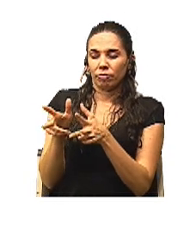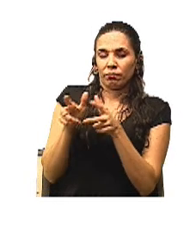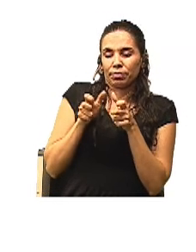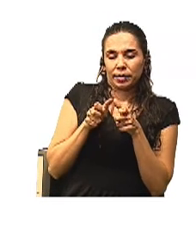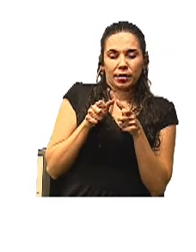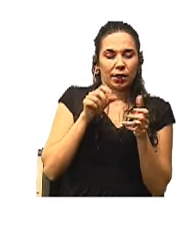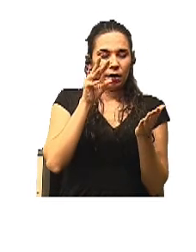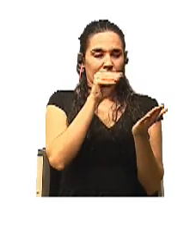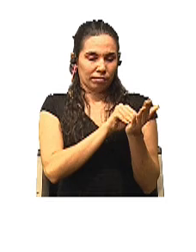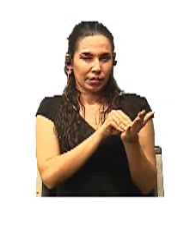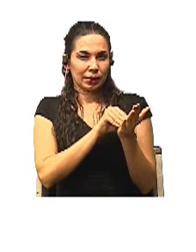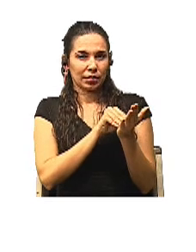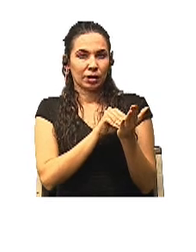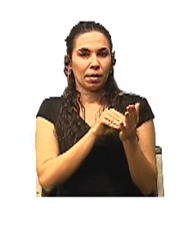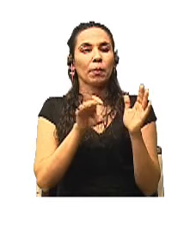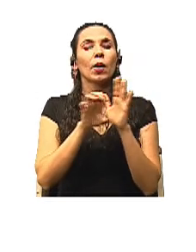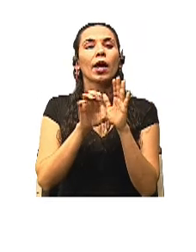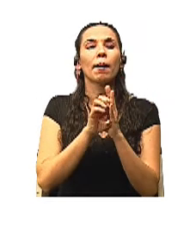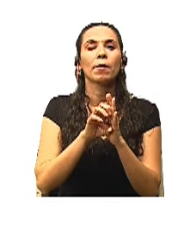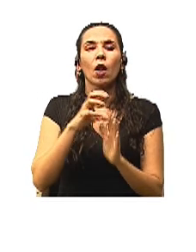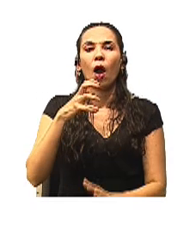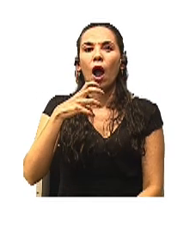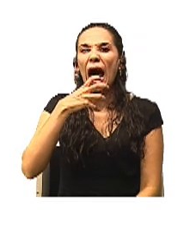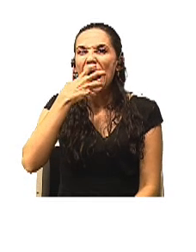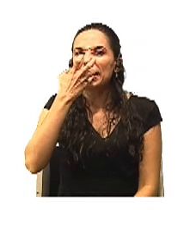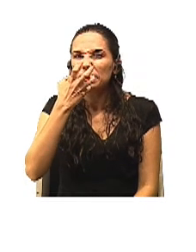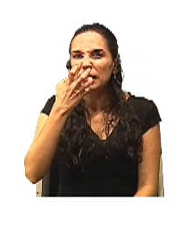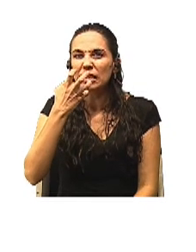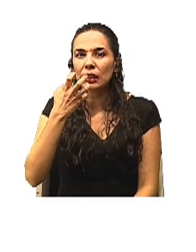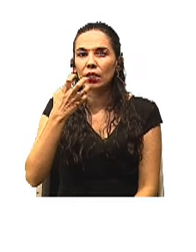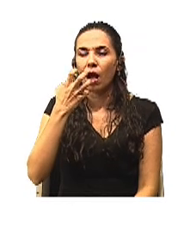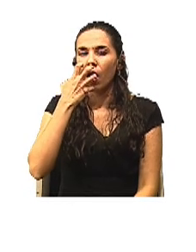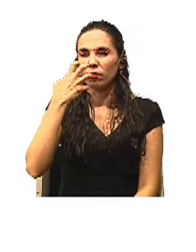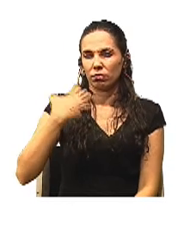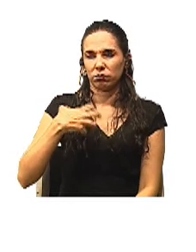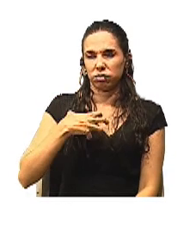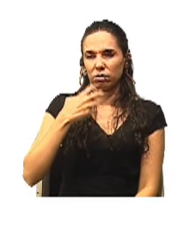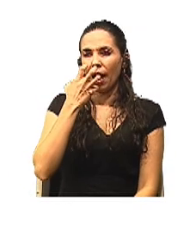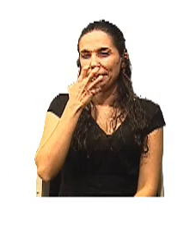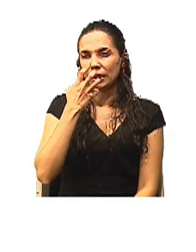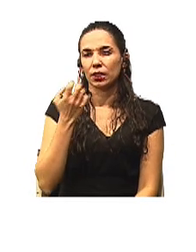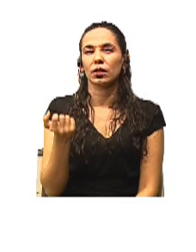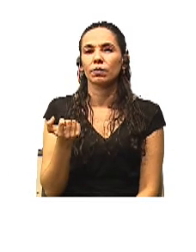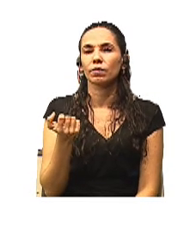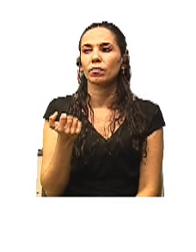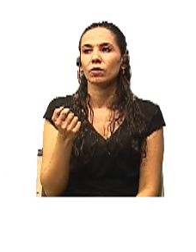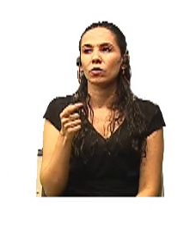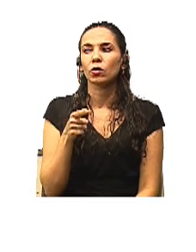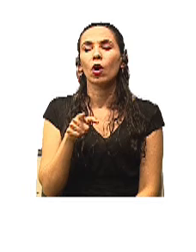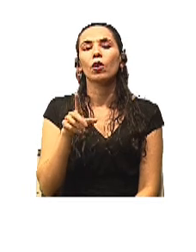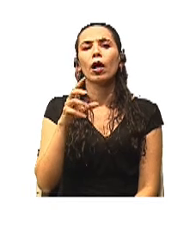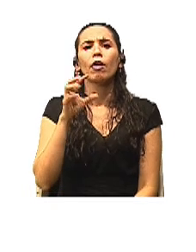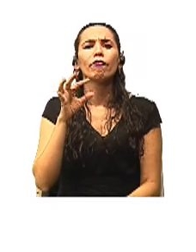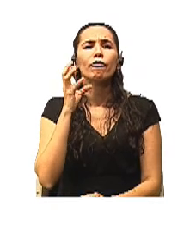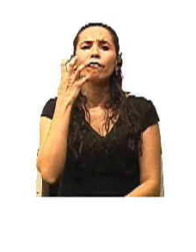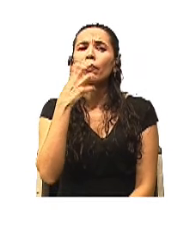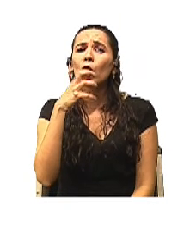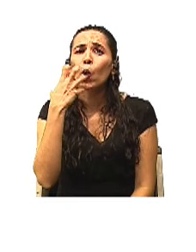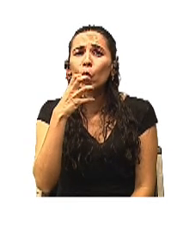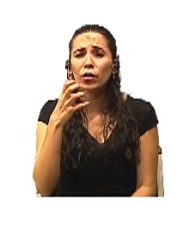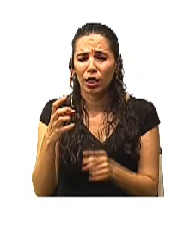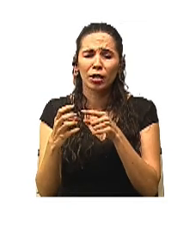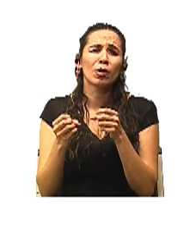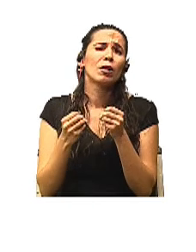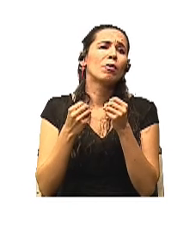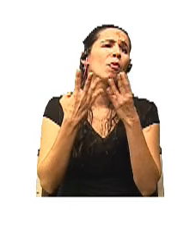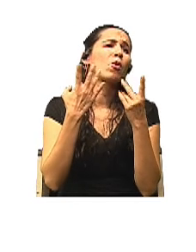Veamos el elemento de la manzana. Este es una fruta que ha salido en